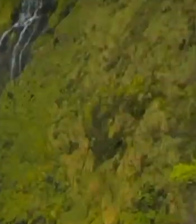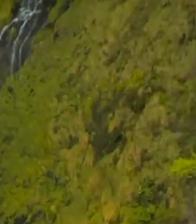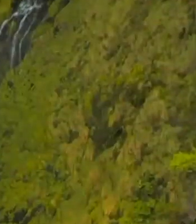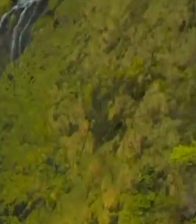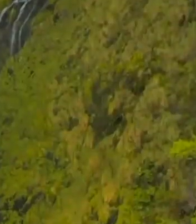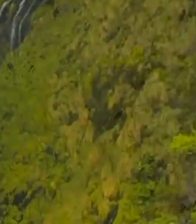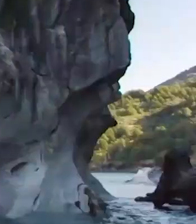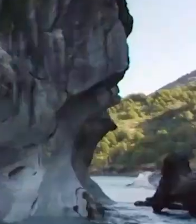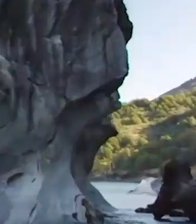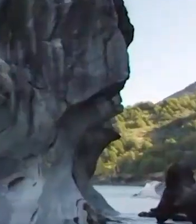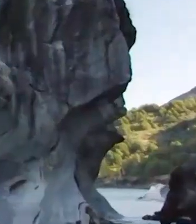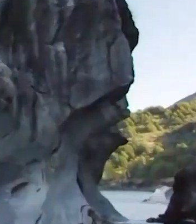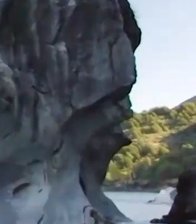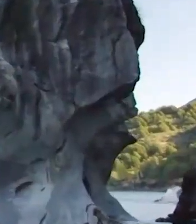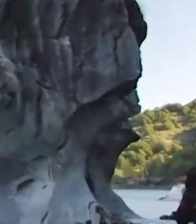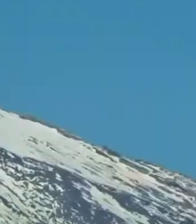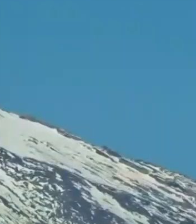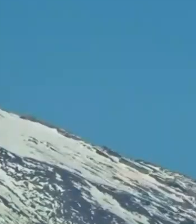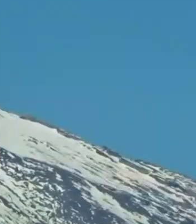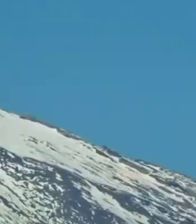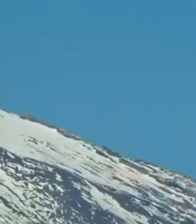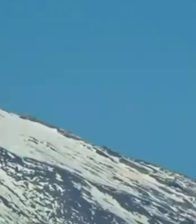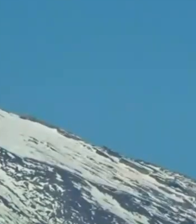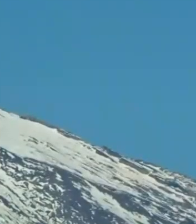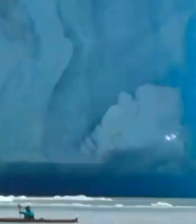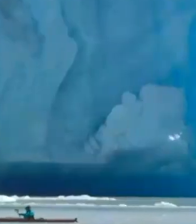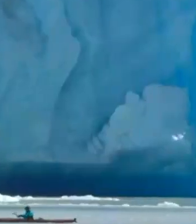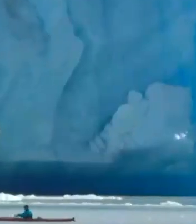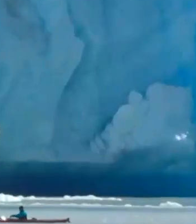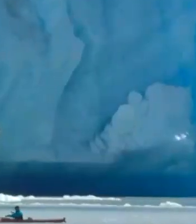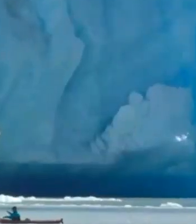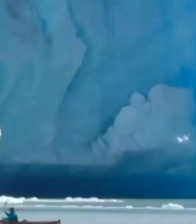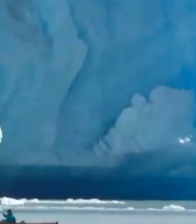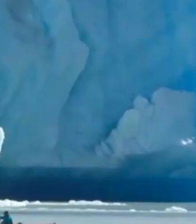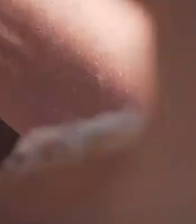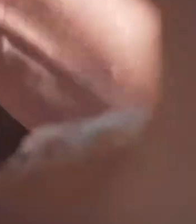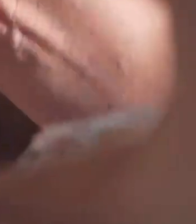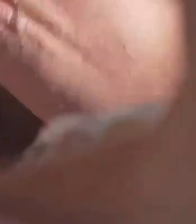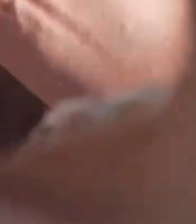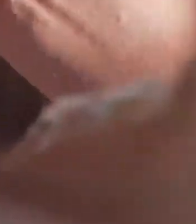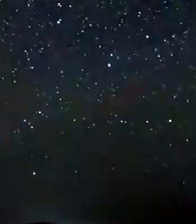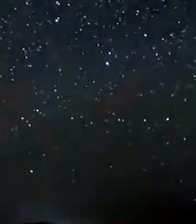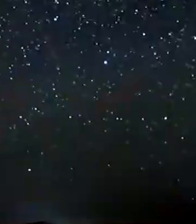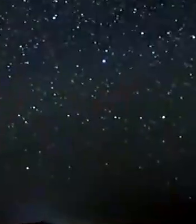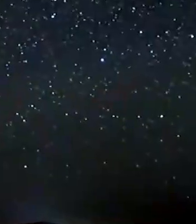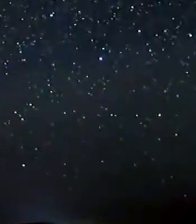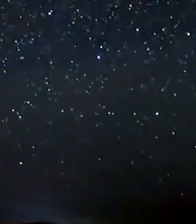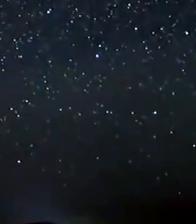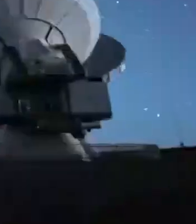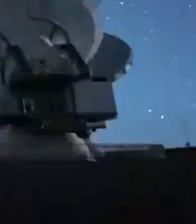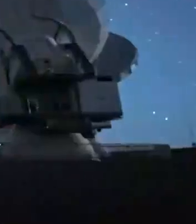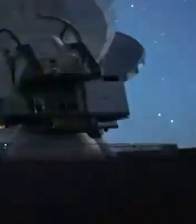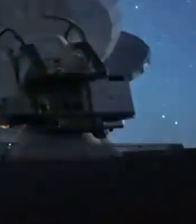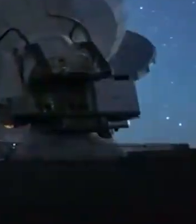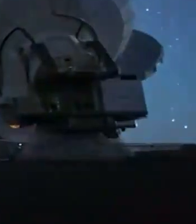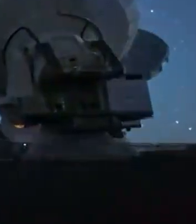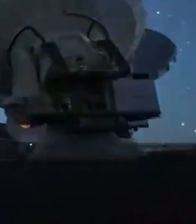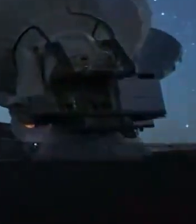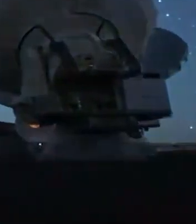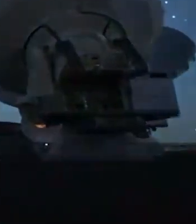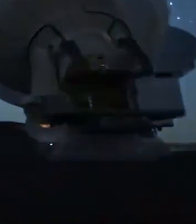transmitió el gobierno de chile agradecemos a los canales de televisión y radioemisoras que integraron esta red voluntaria